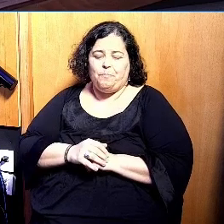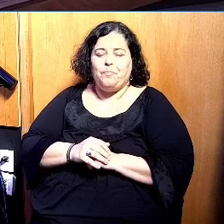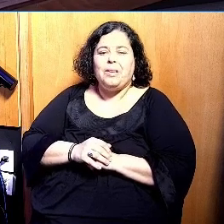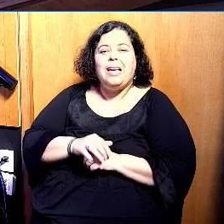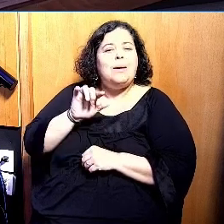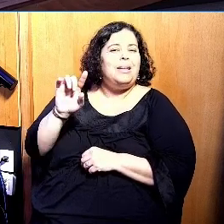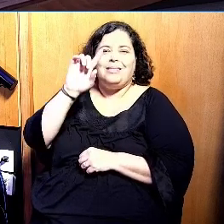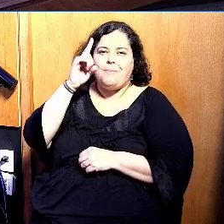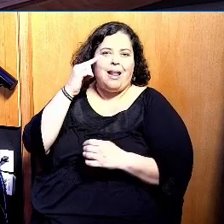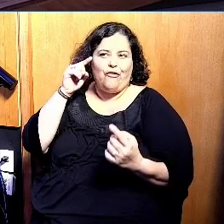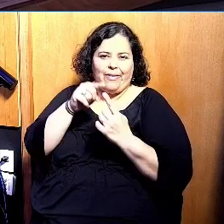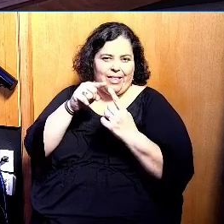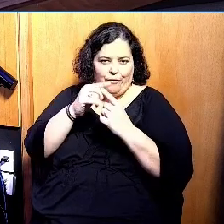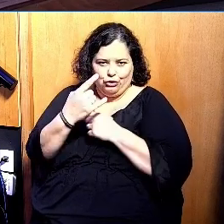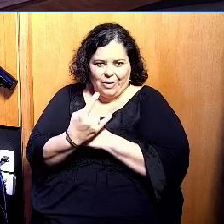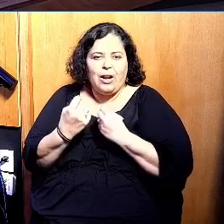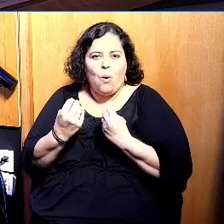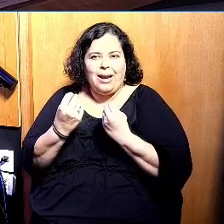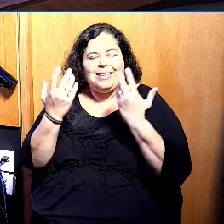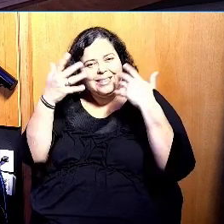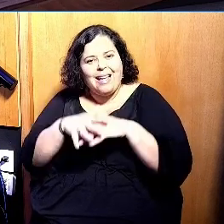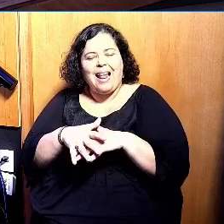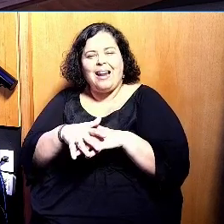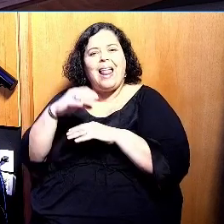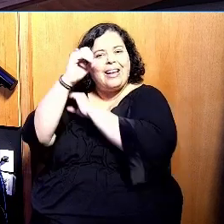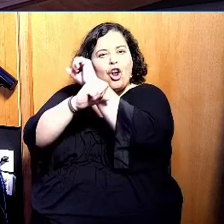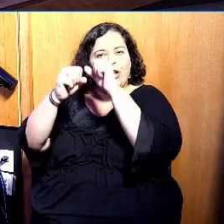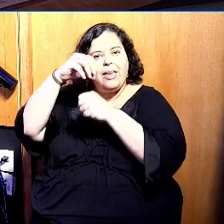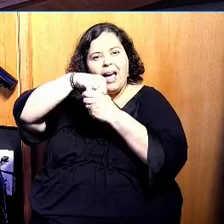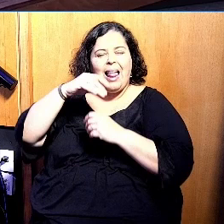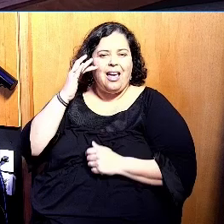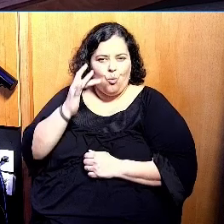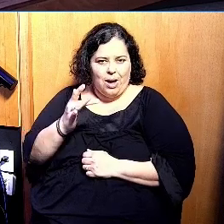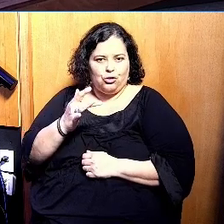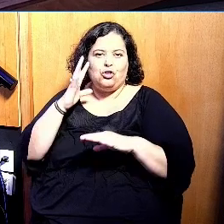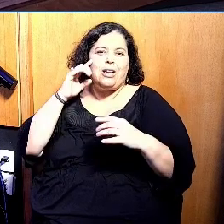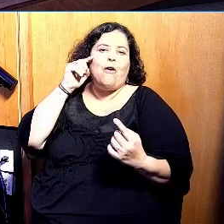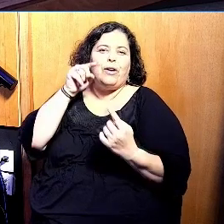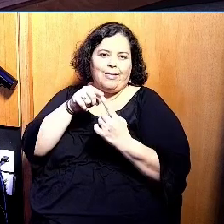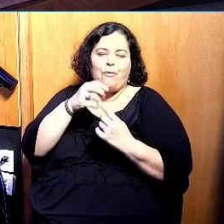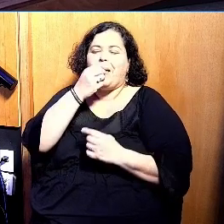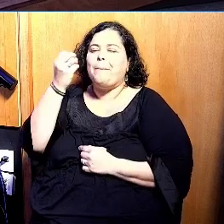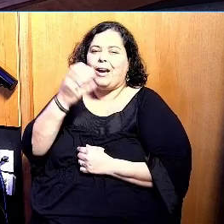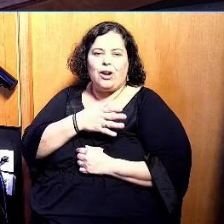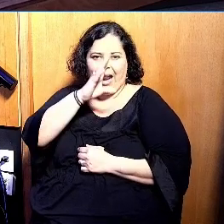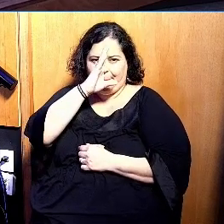Su principal cometido es integrar la tecnología a la educación y con el fin de mejorar los